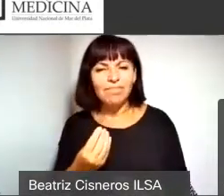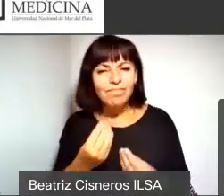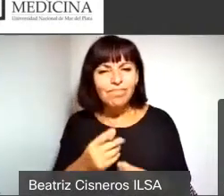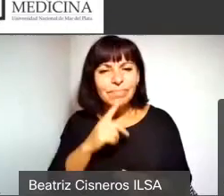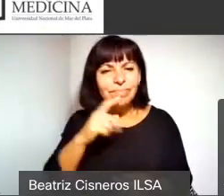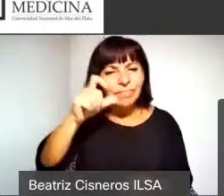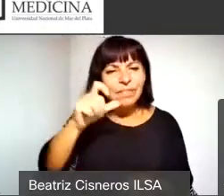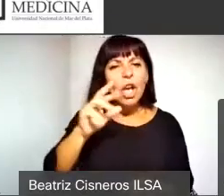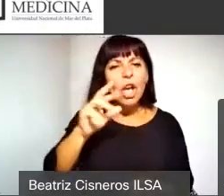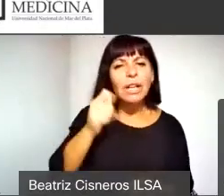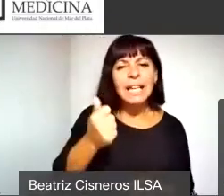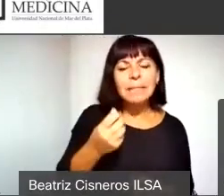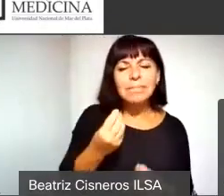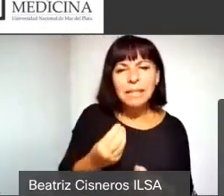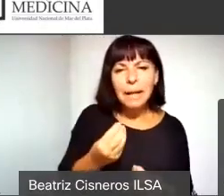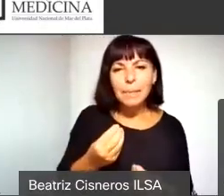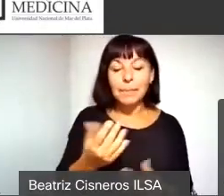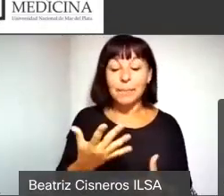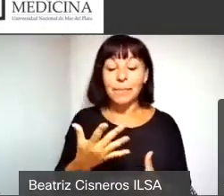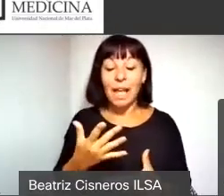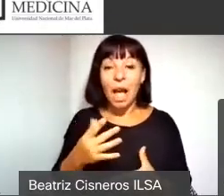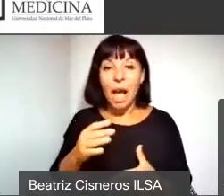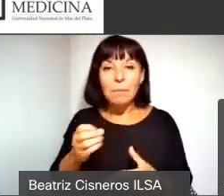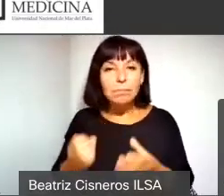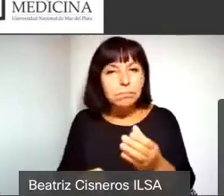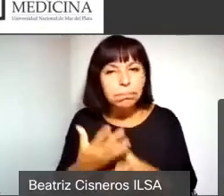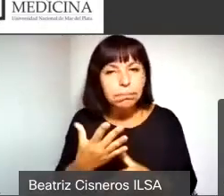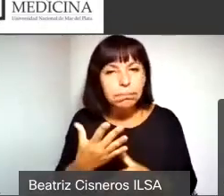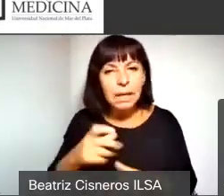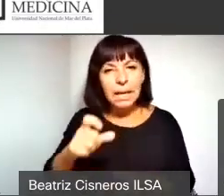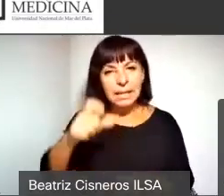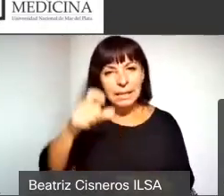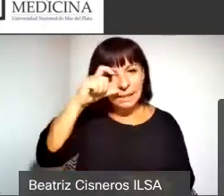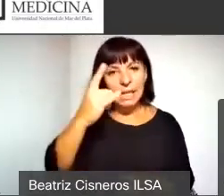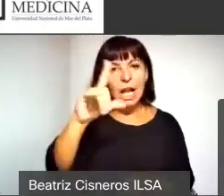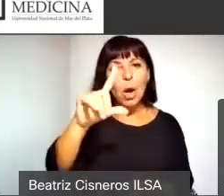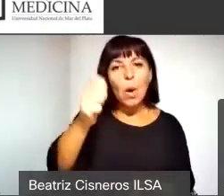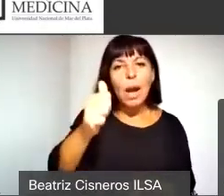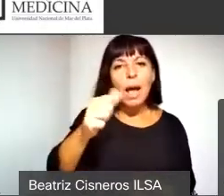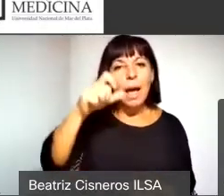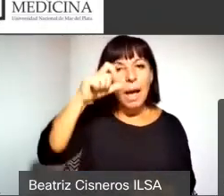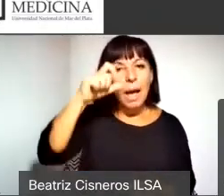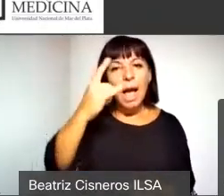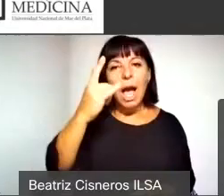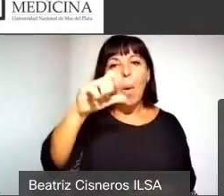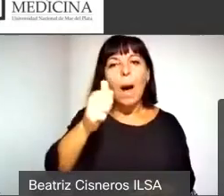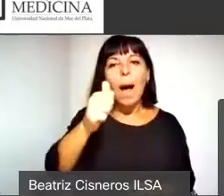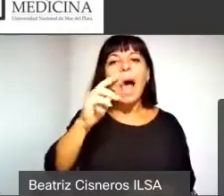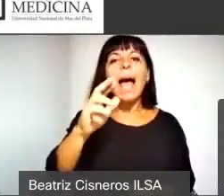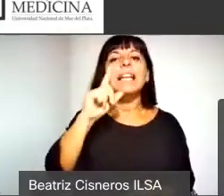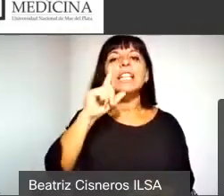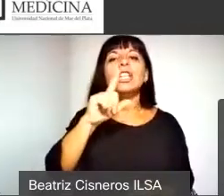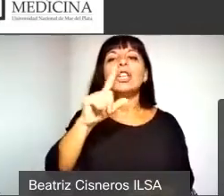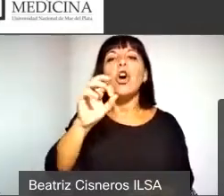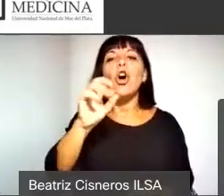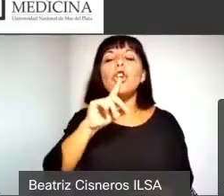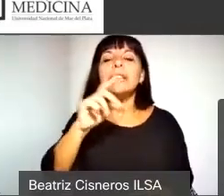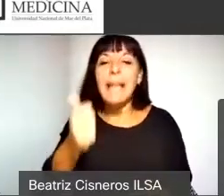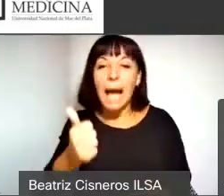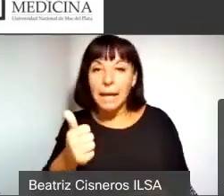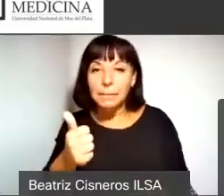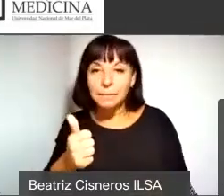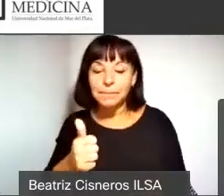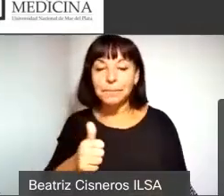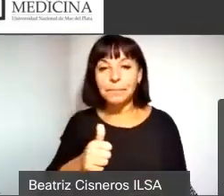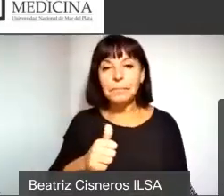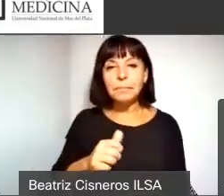el origen de la célula eucariota. Nosotros vamos a caracterizar 2 tipos celulares en este seminario, que es el de la célula procariota